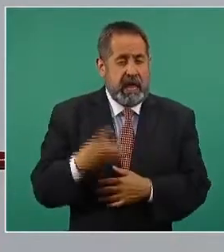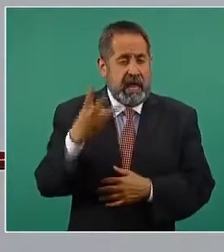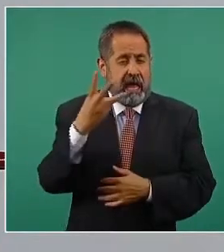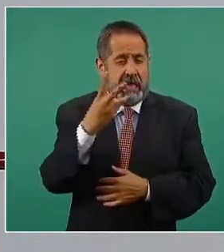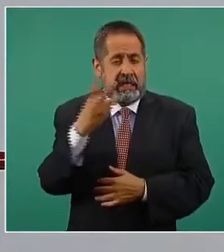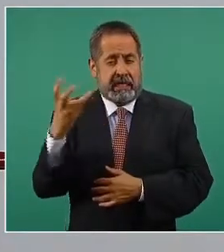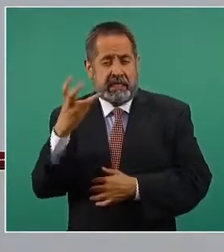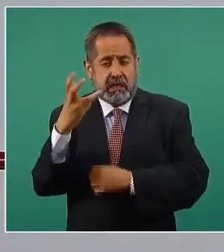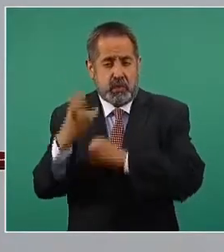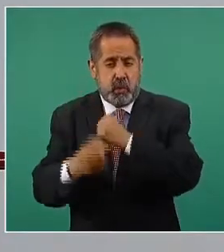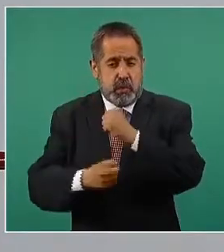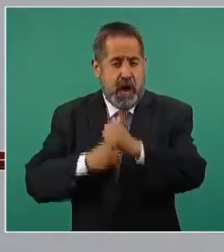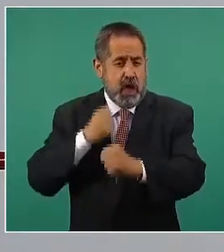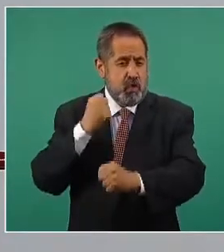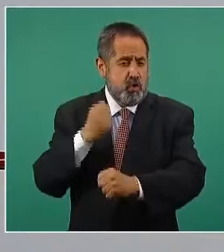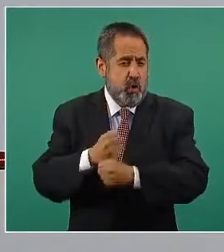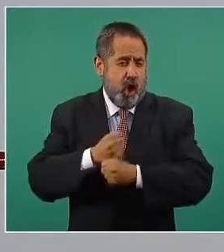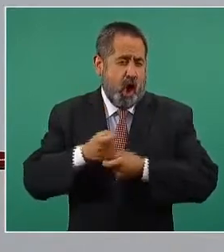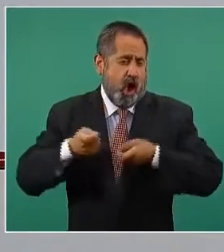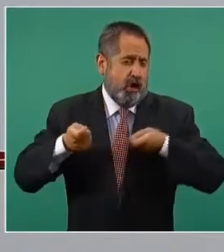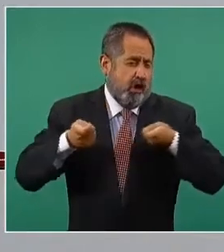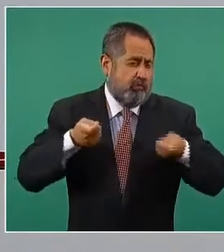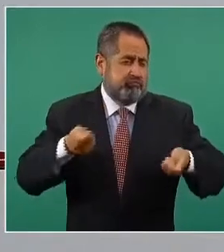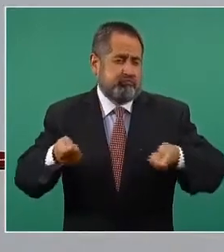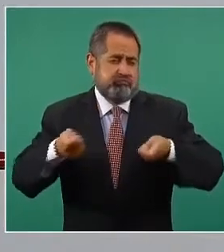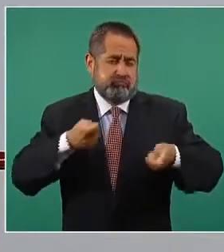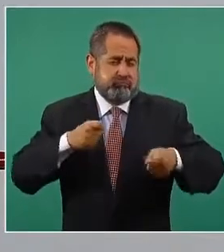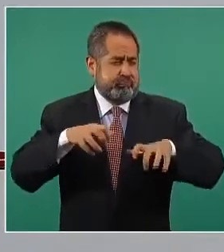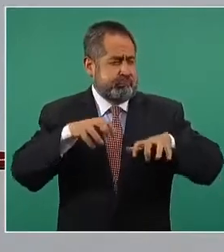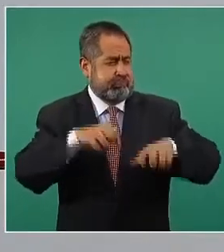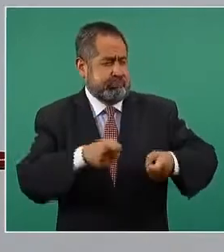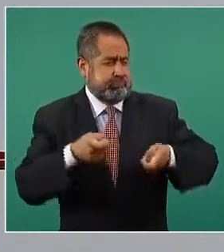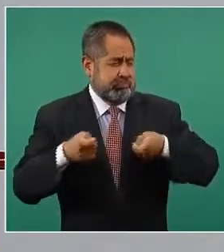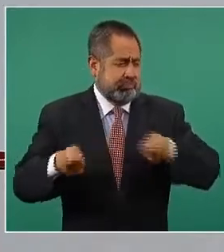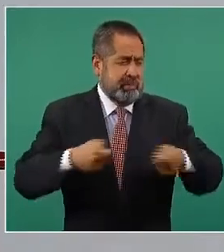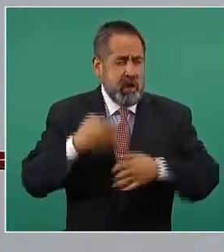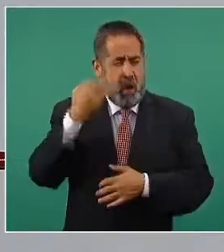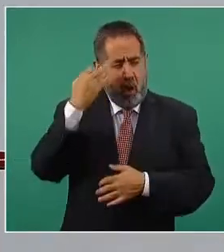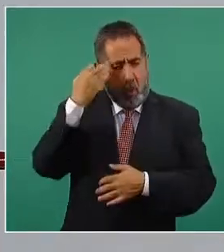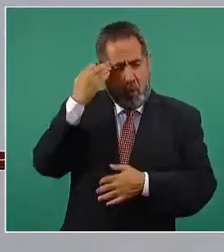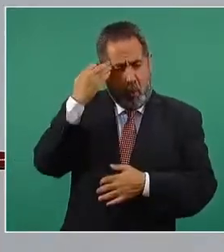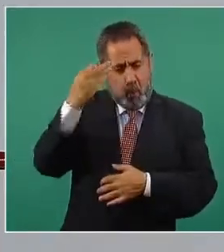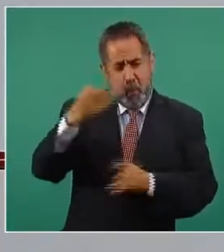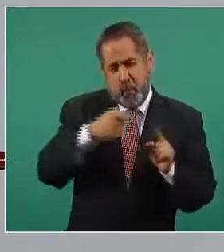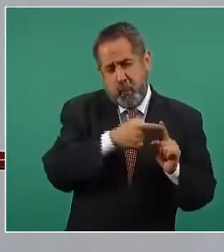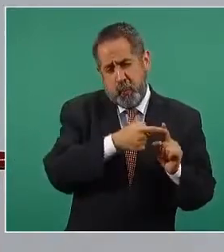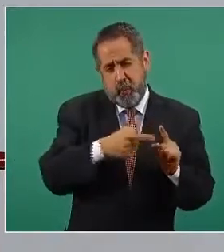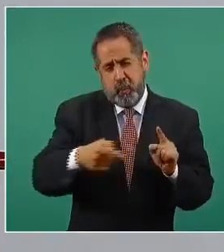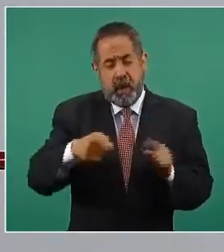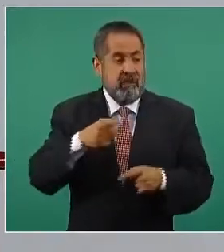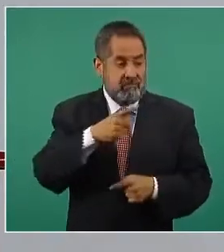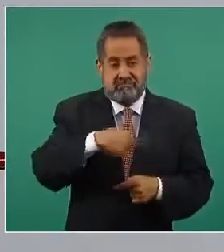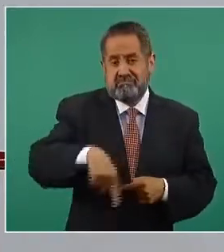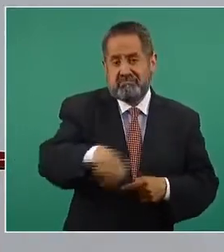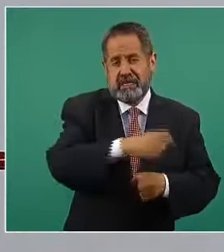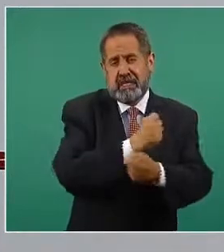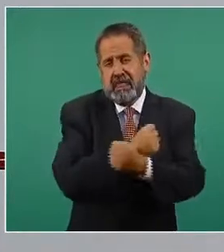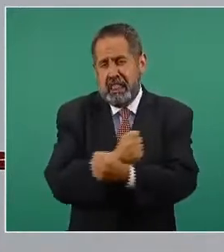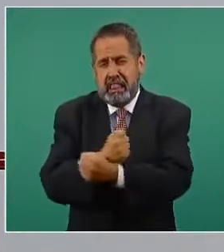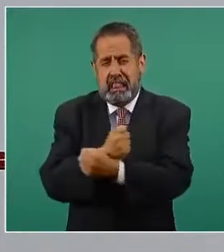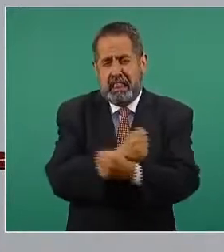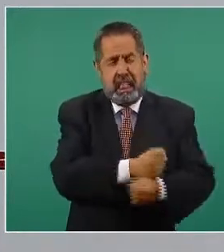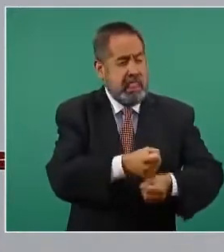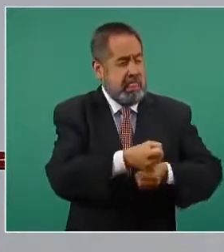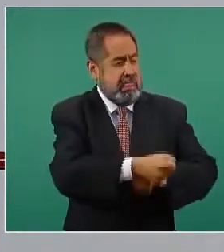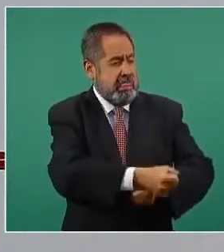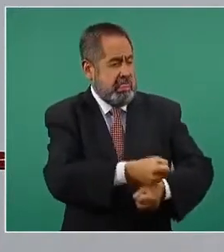siglos. Este largo periodo colonial trajo consigo esclavitud y